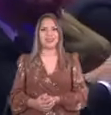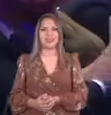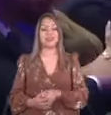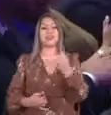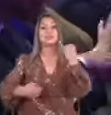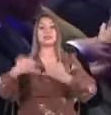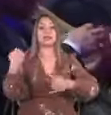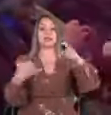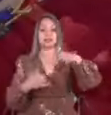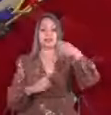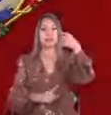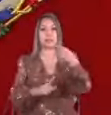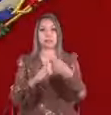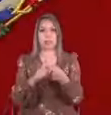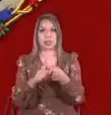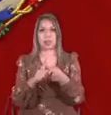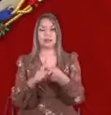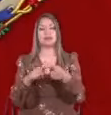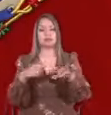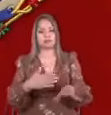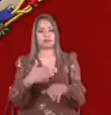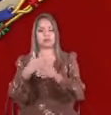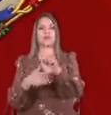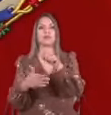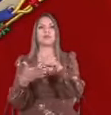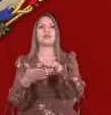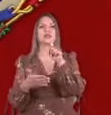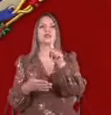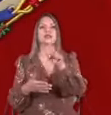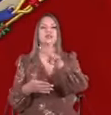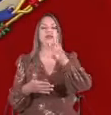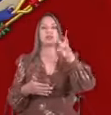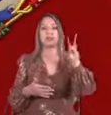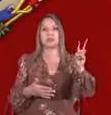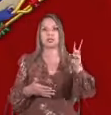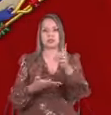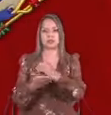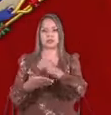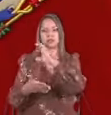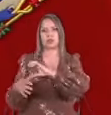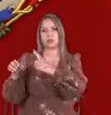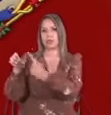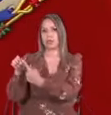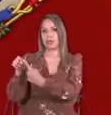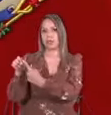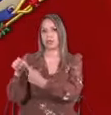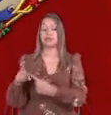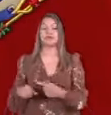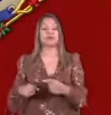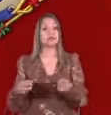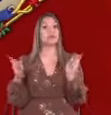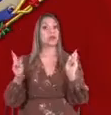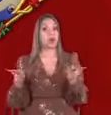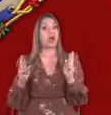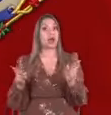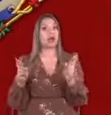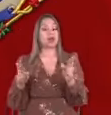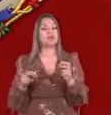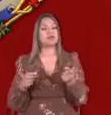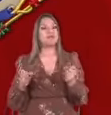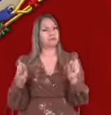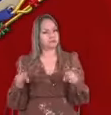a finales de este mes, se incorporarán 1.126 policías al Distrito Metropolitano de Quito. Y estamos dispuestos a